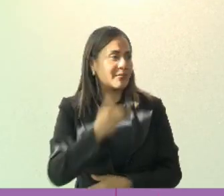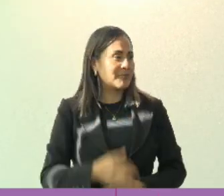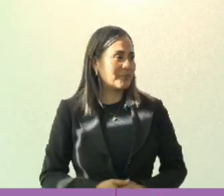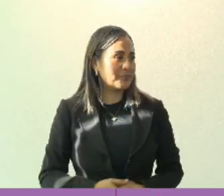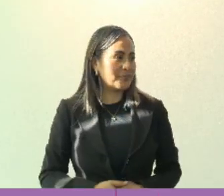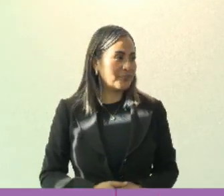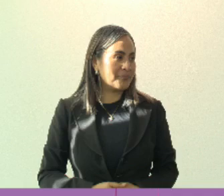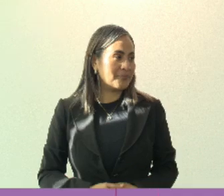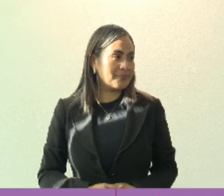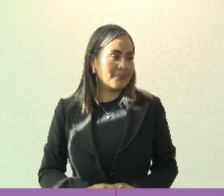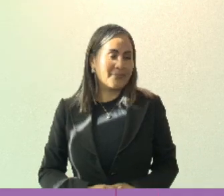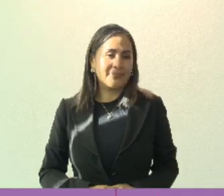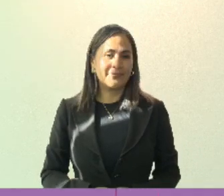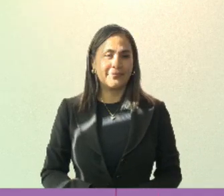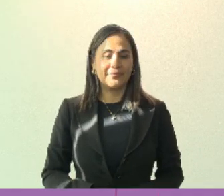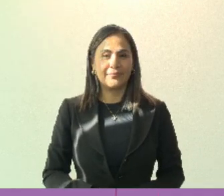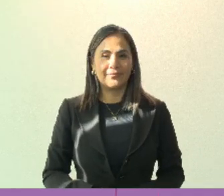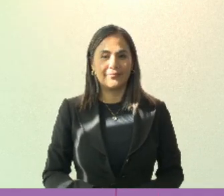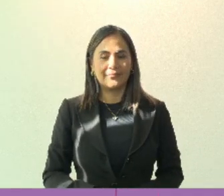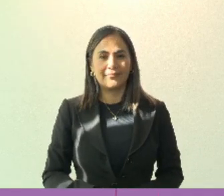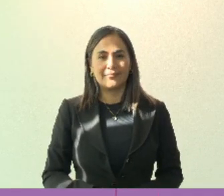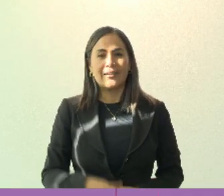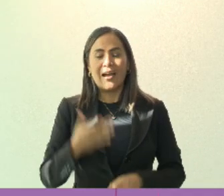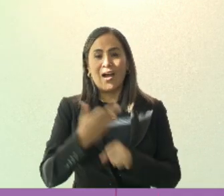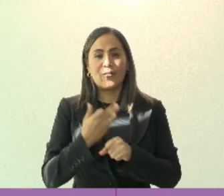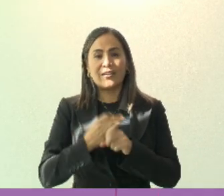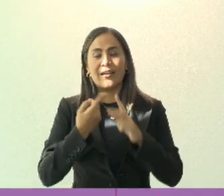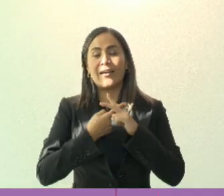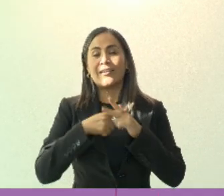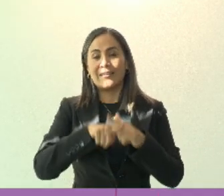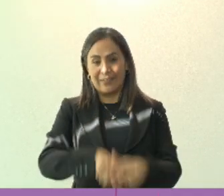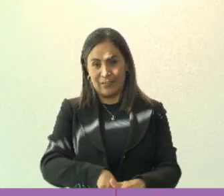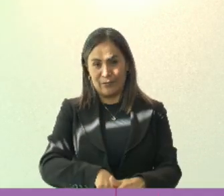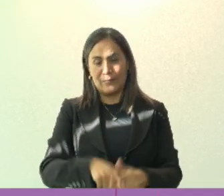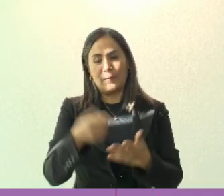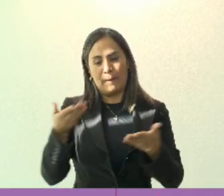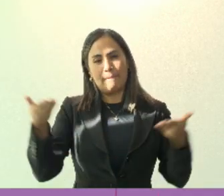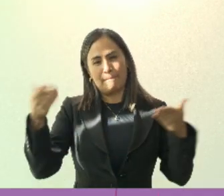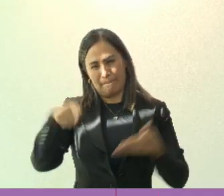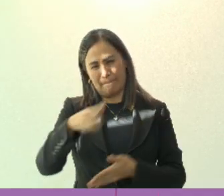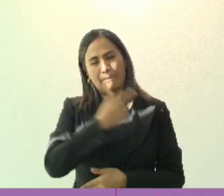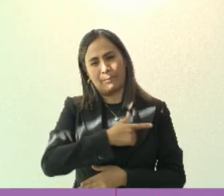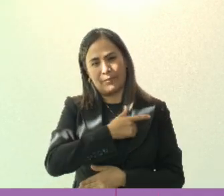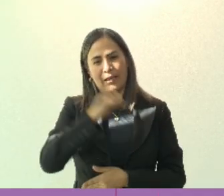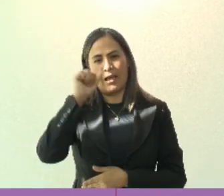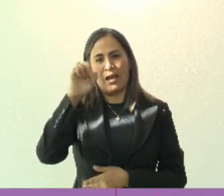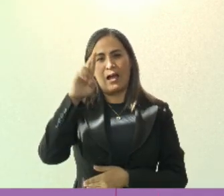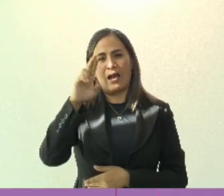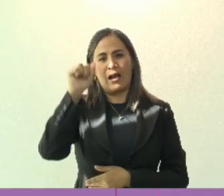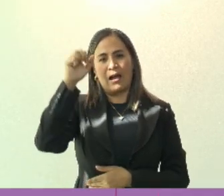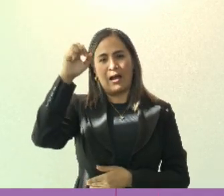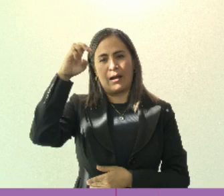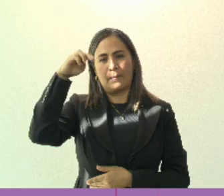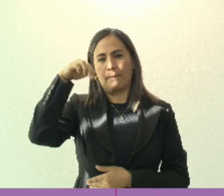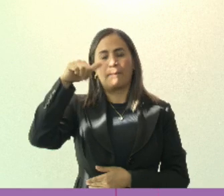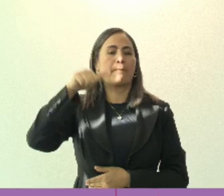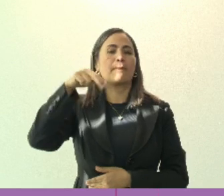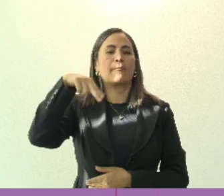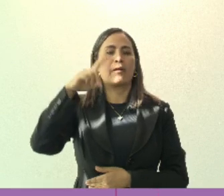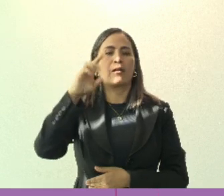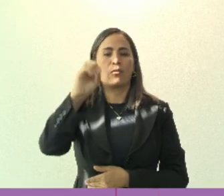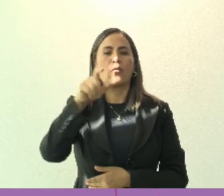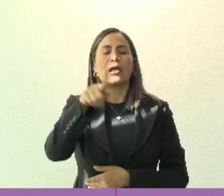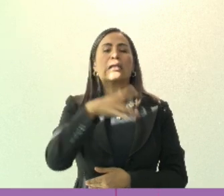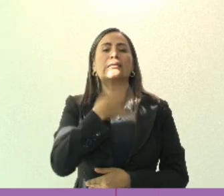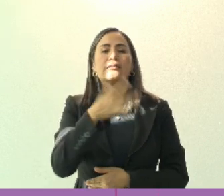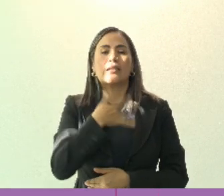Muy bien. Bueno, pues para comenzar me gustaría que don Armando Carranza Camarena nos dijera cuál